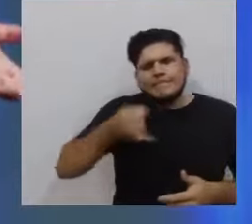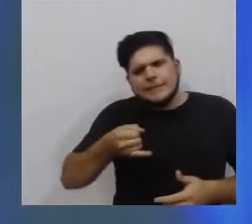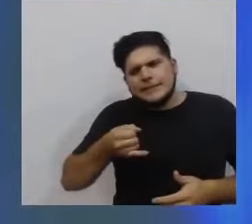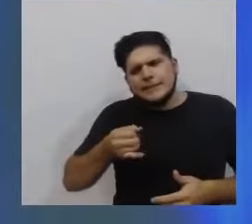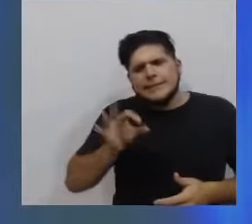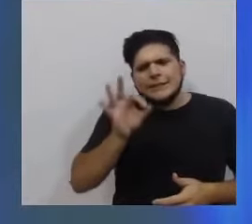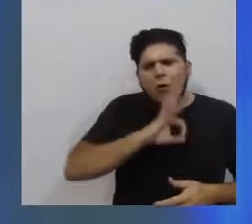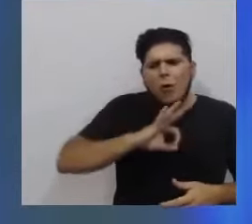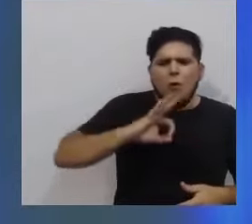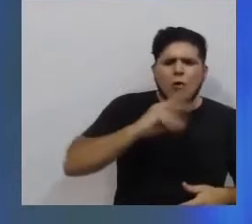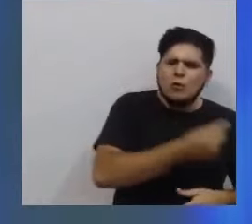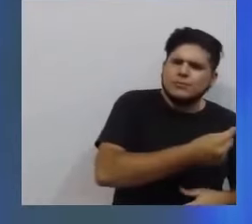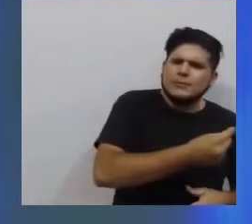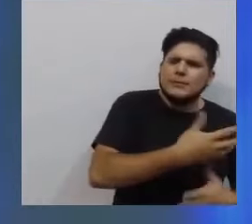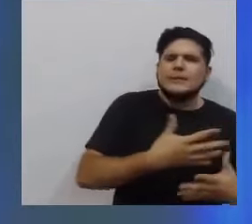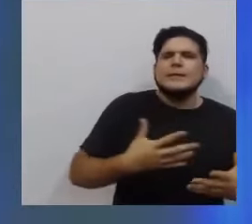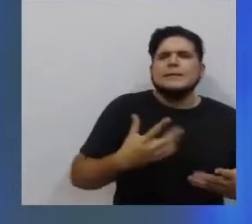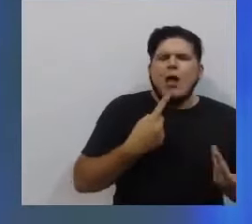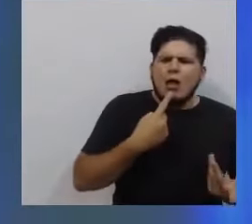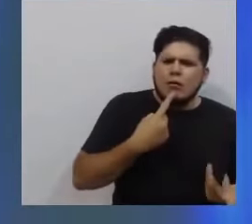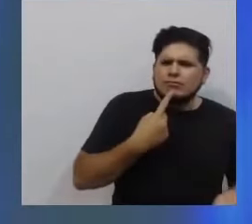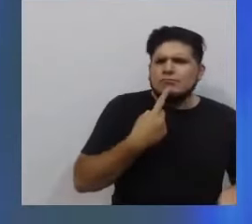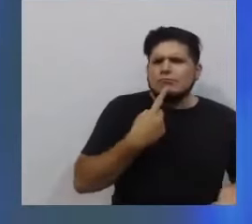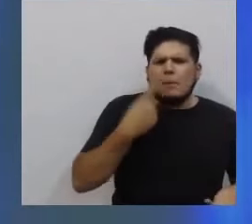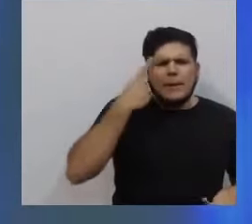sucede esas cosas suceden en la vida